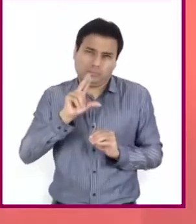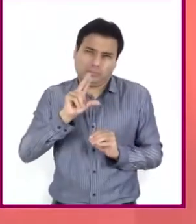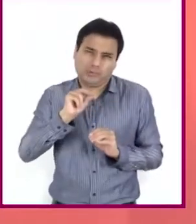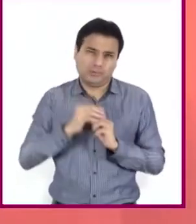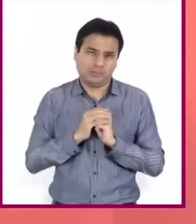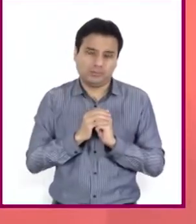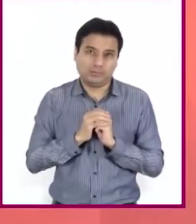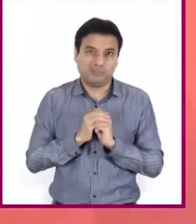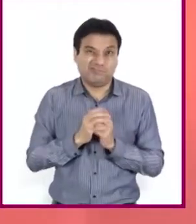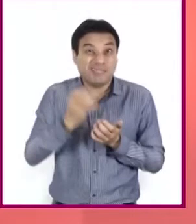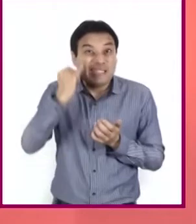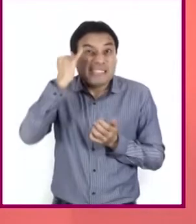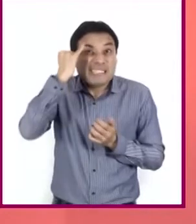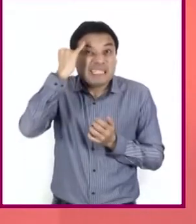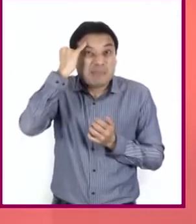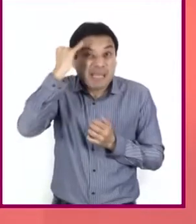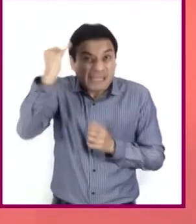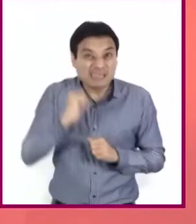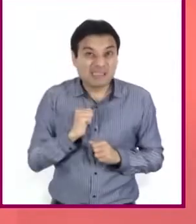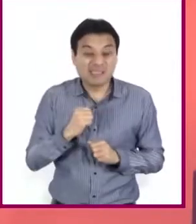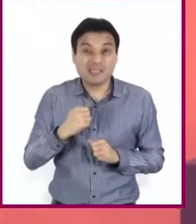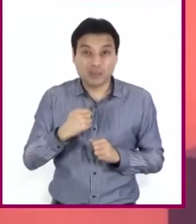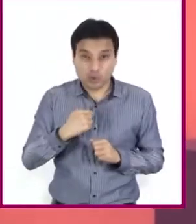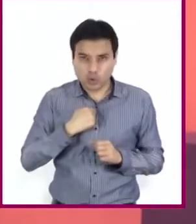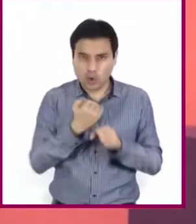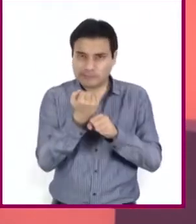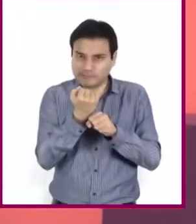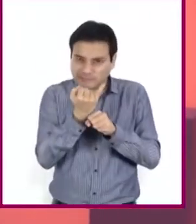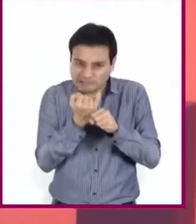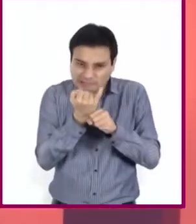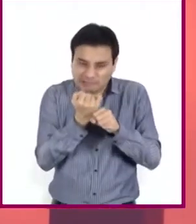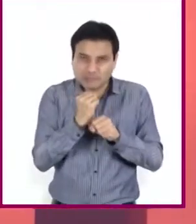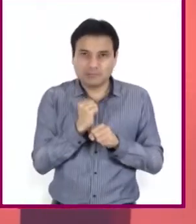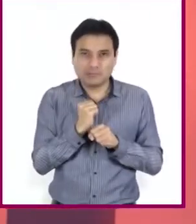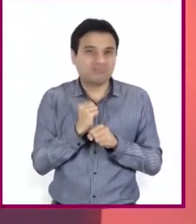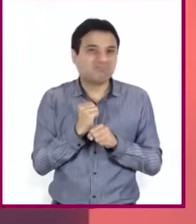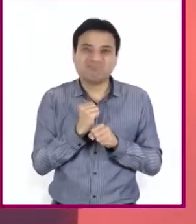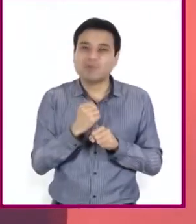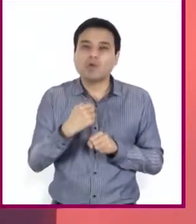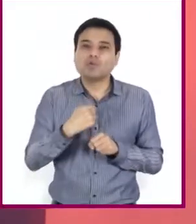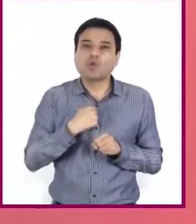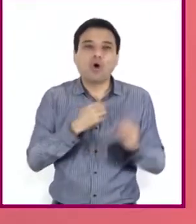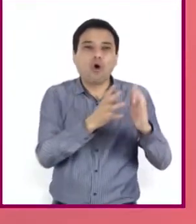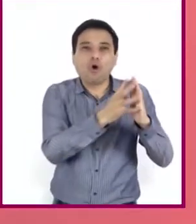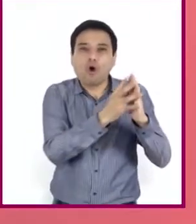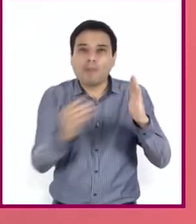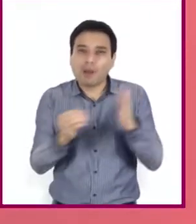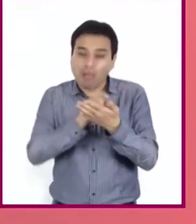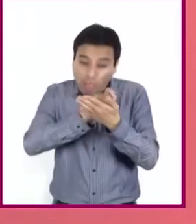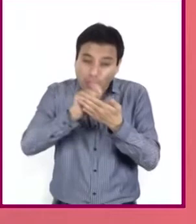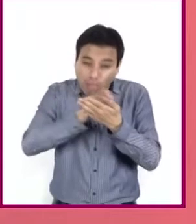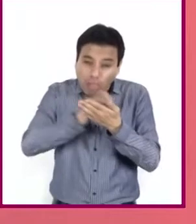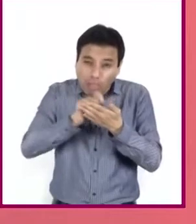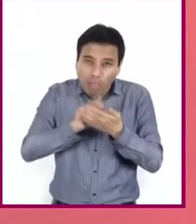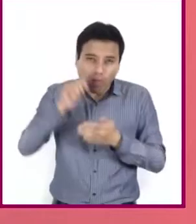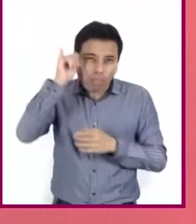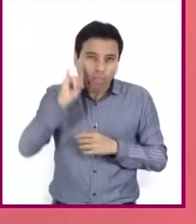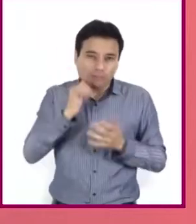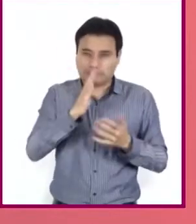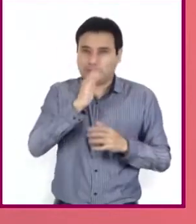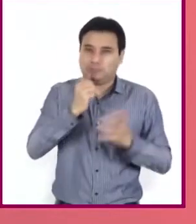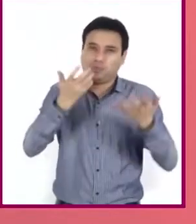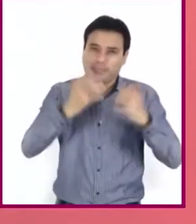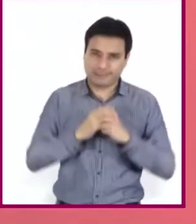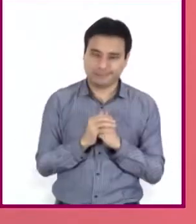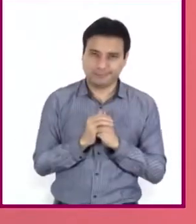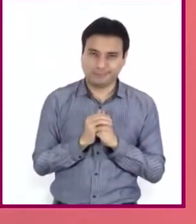¿se imaginan? En lugar de ser investigadoras o investigadores, serían copistas de textos. Coincidirán conmigo en que